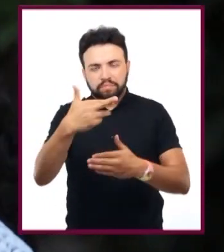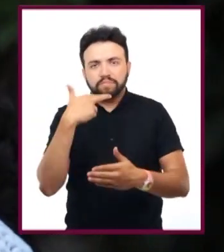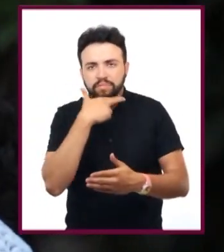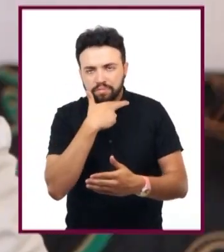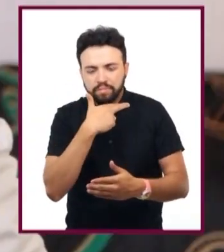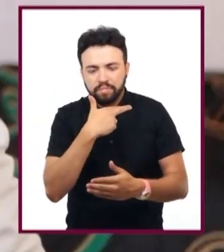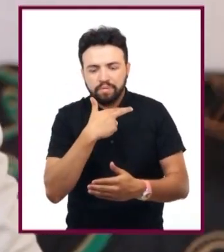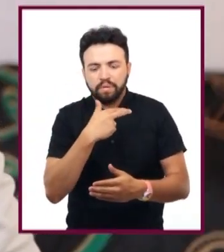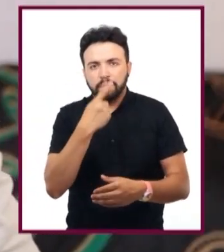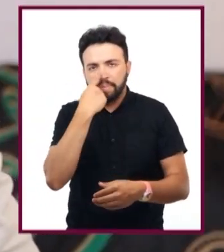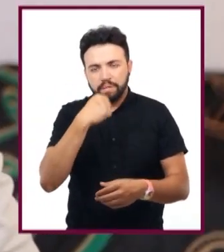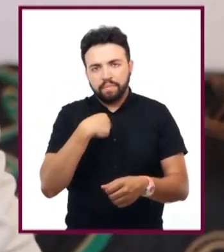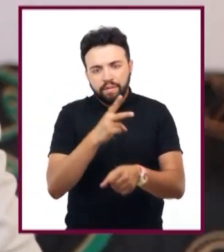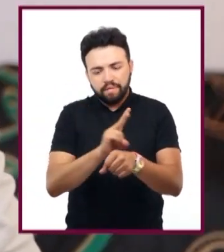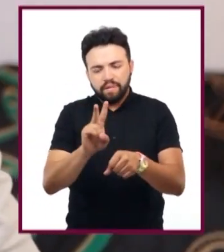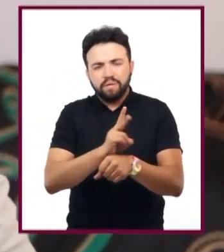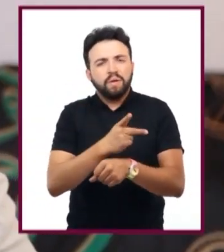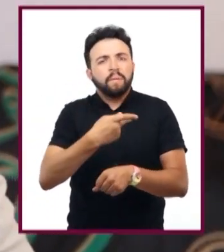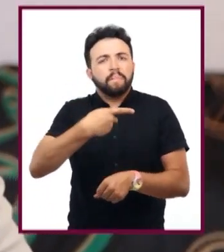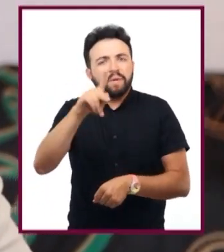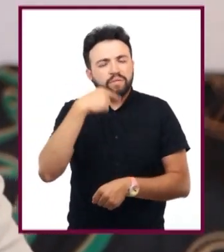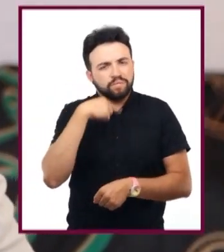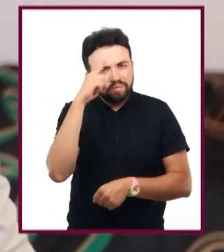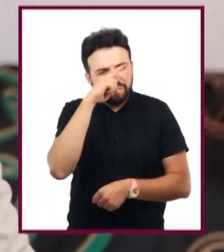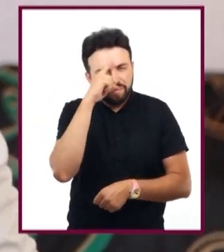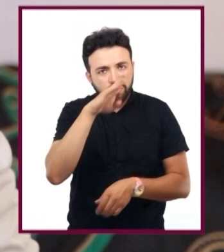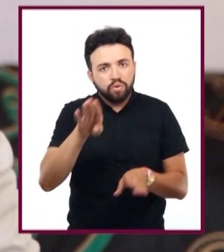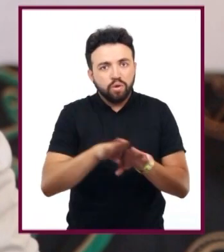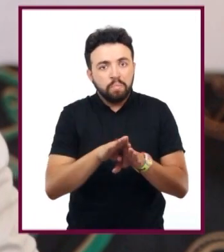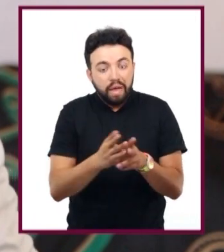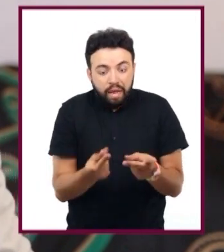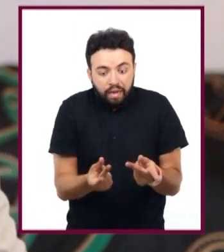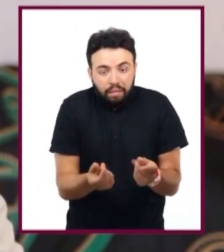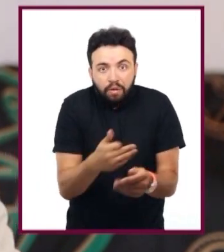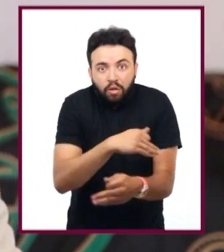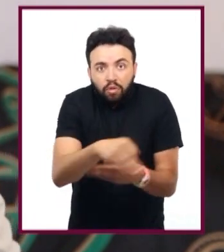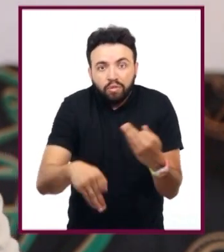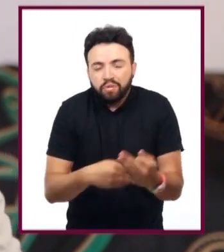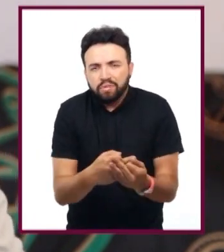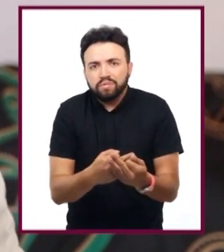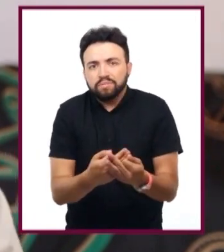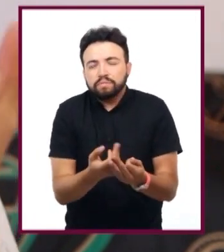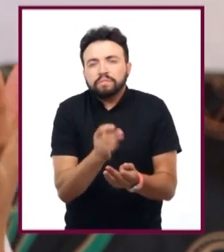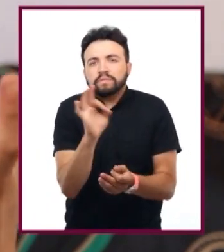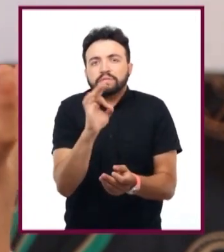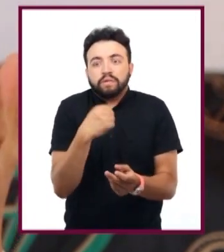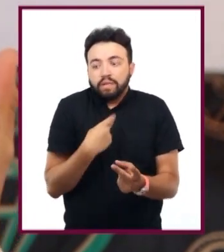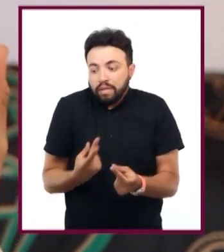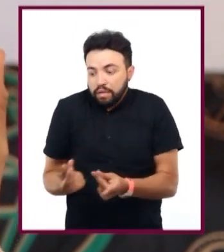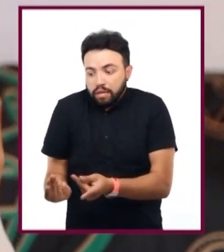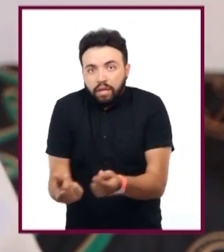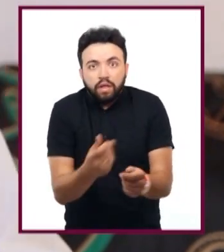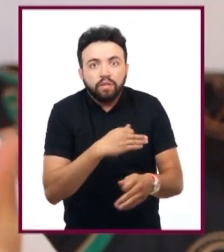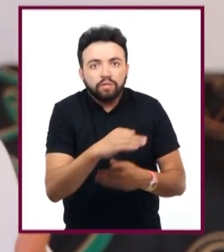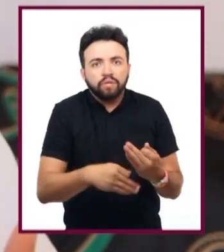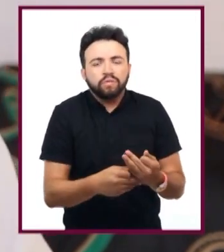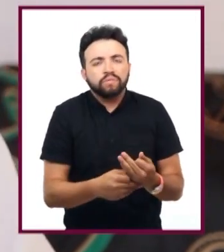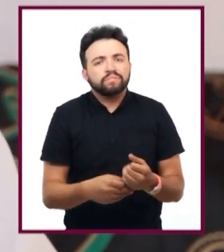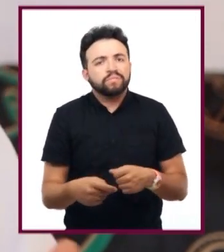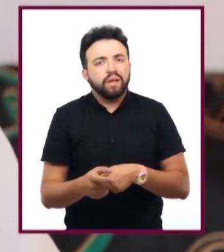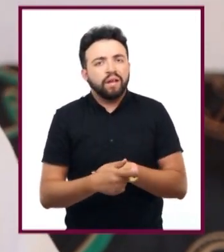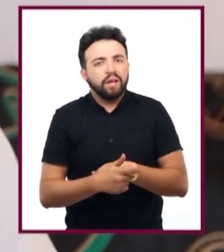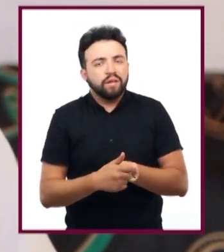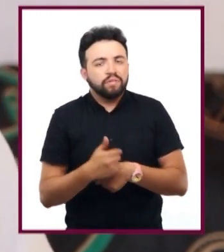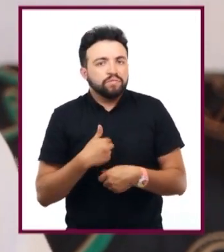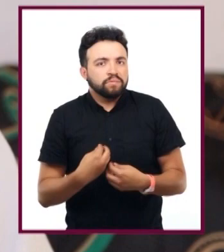beneficio. Pero no es recomendable que todo en la vida se acelere. Si nos la pasamos acelerando todo, ¿a qué hora vivimos? ¿A qué hora